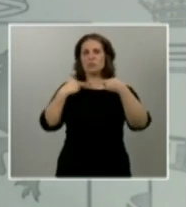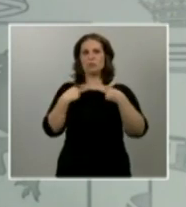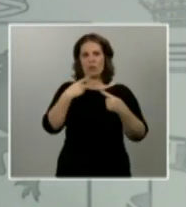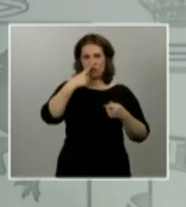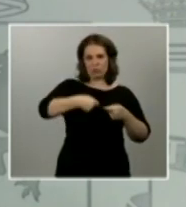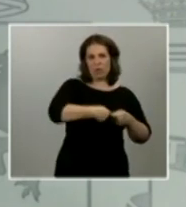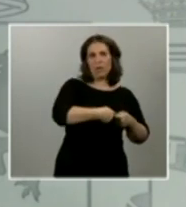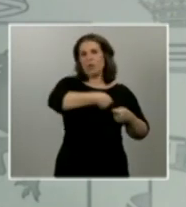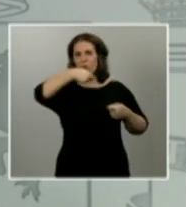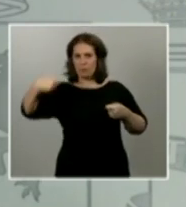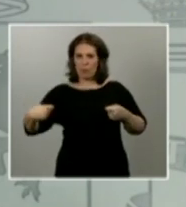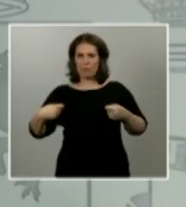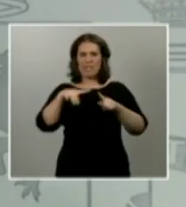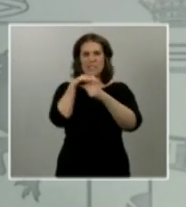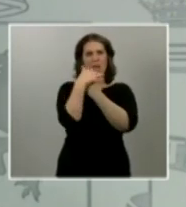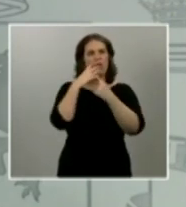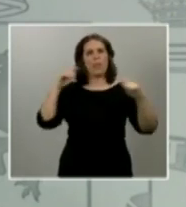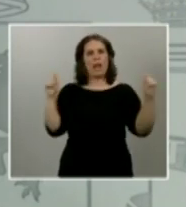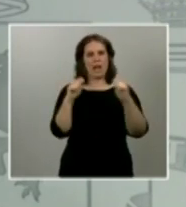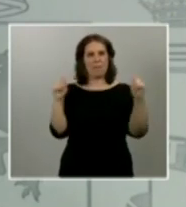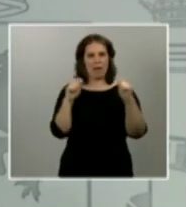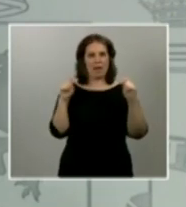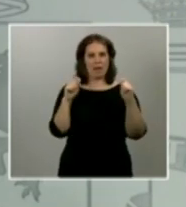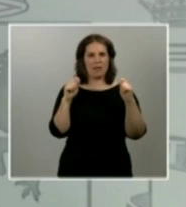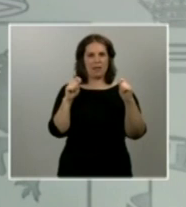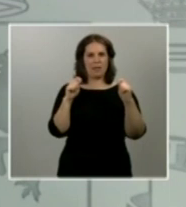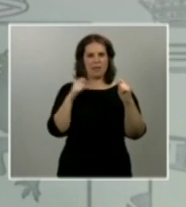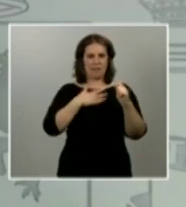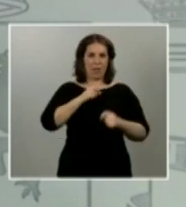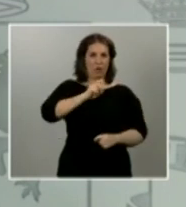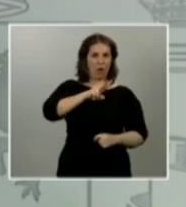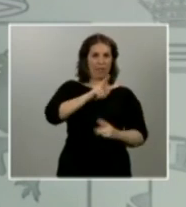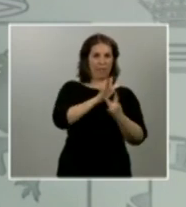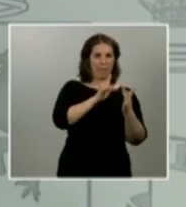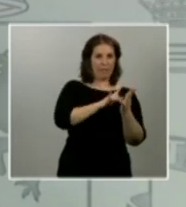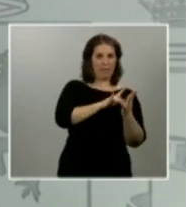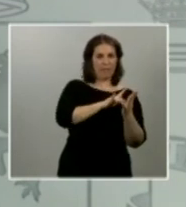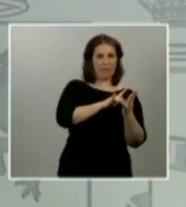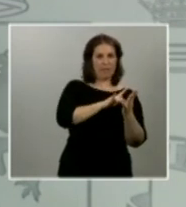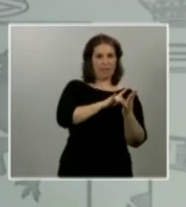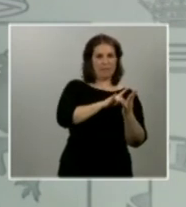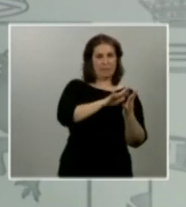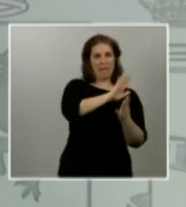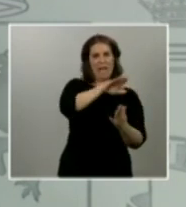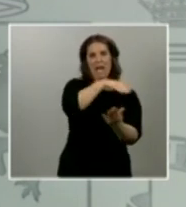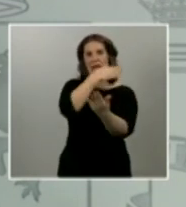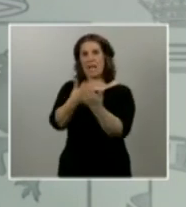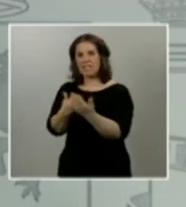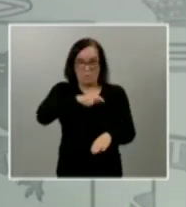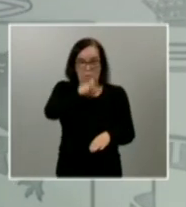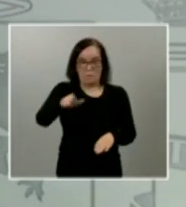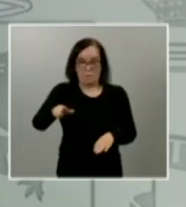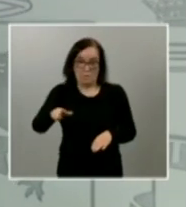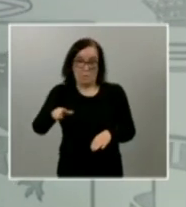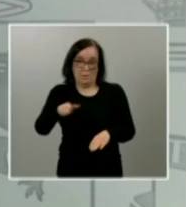vez el estado de alarma el 12 de abril hasta las 24 horas del sábado 25 de abril. Y avisa.